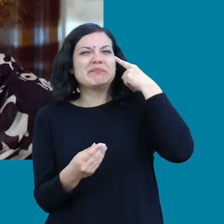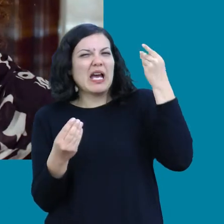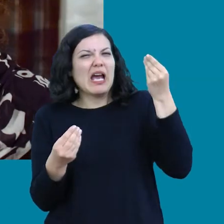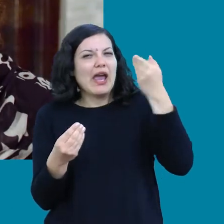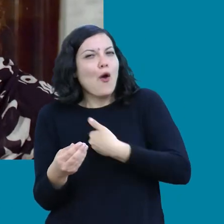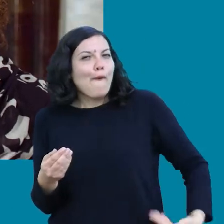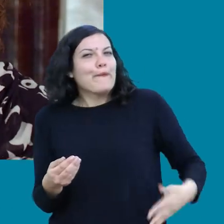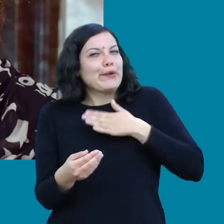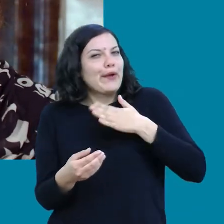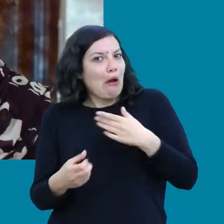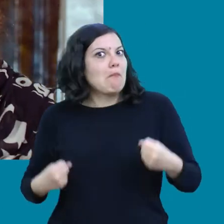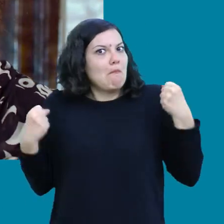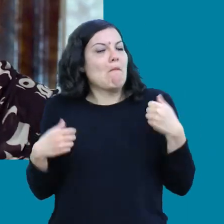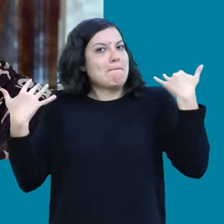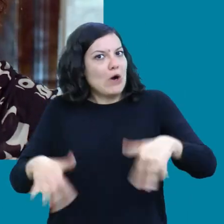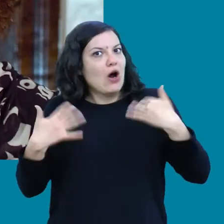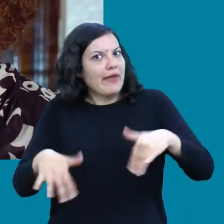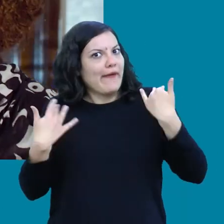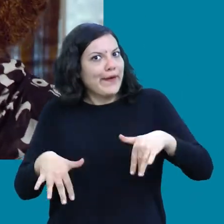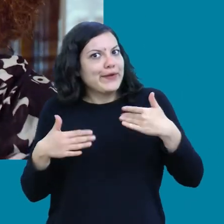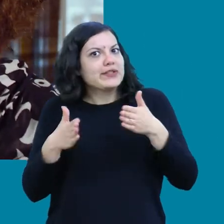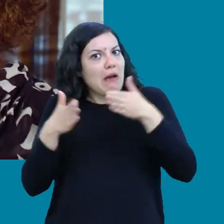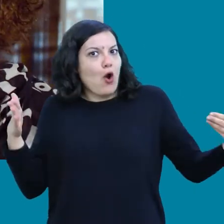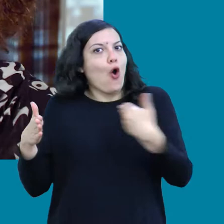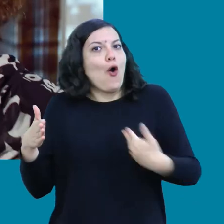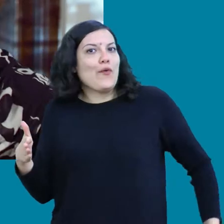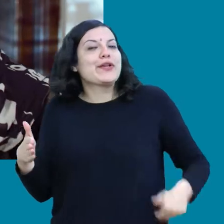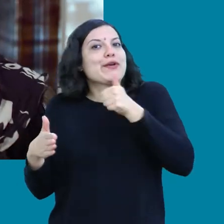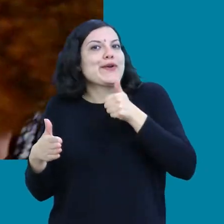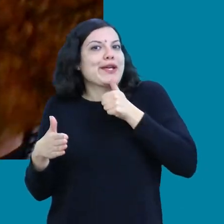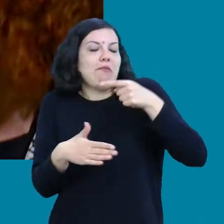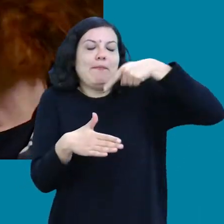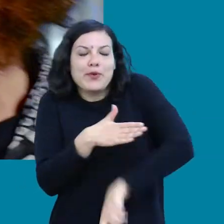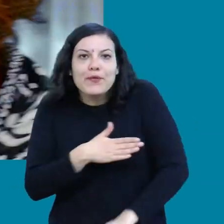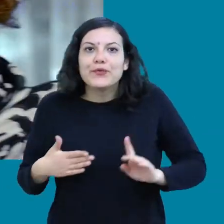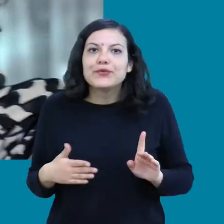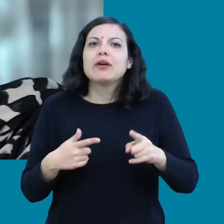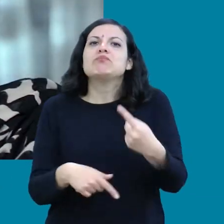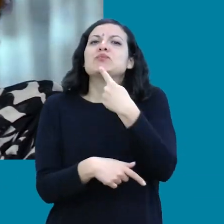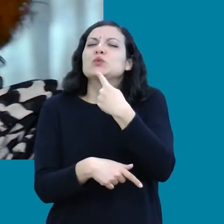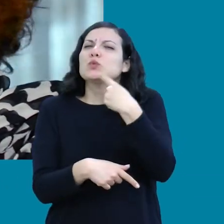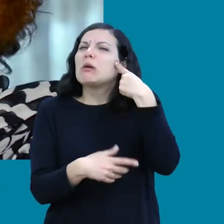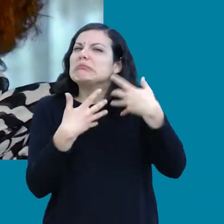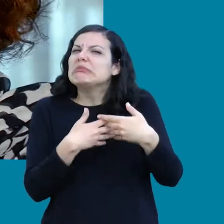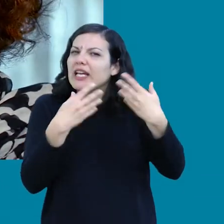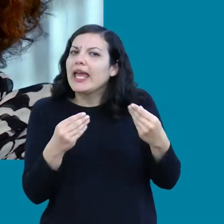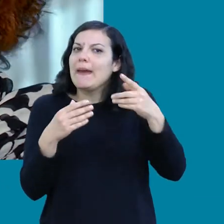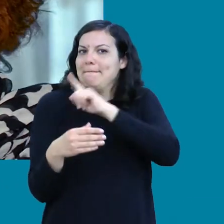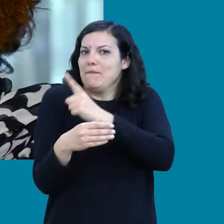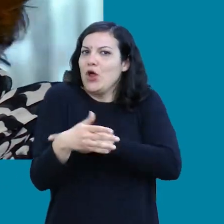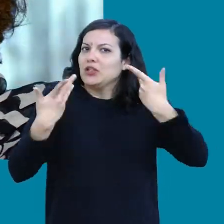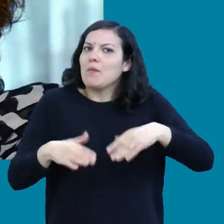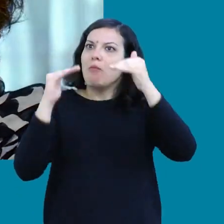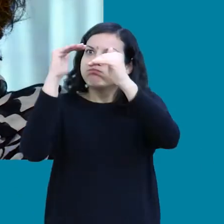de autogobierno muy poderosa, efectivamente, digamos, que excede al propio yrigoyenismo. O sea, el cuestionamiento a la jerarquía